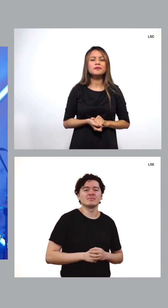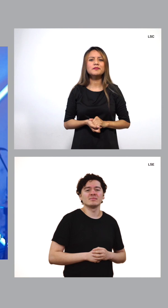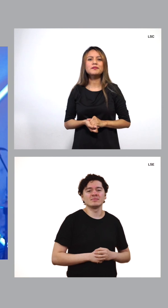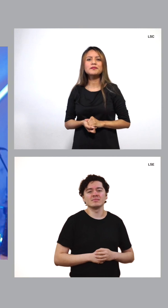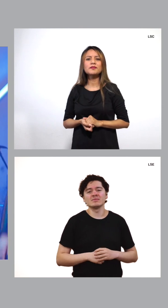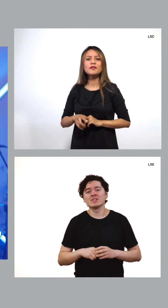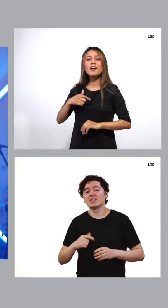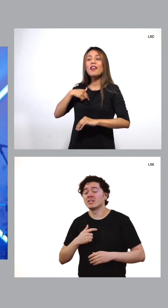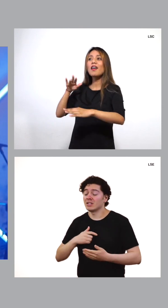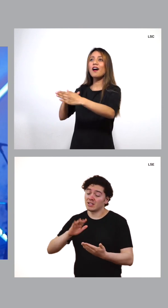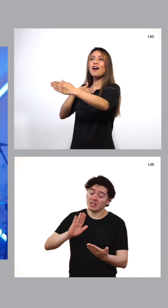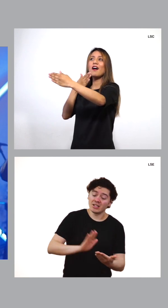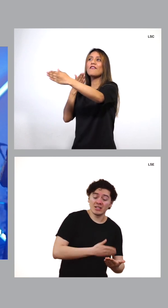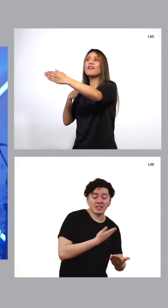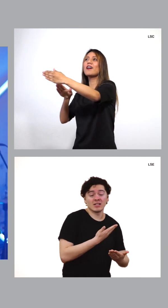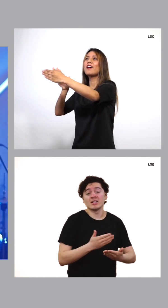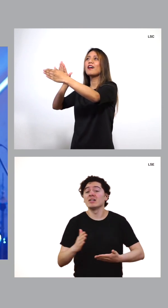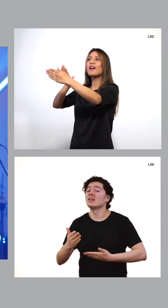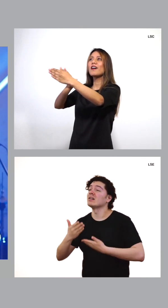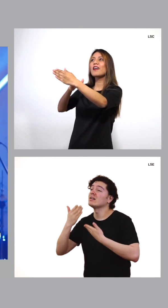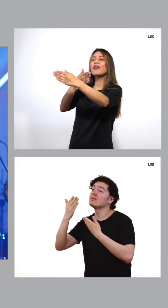juntos, alabaré.